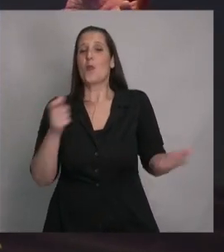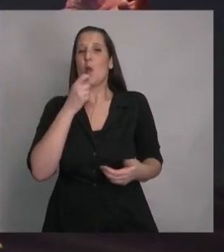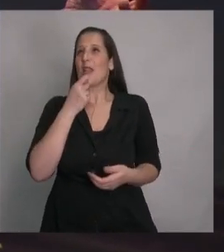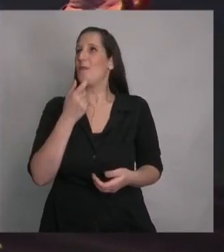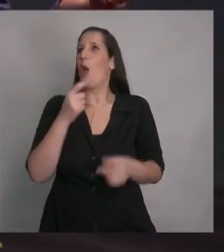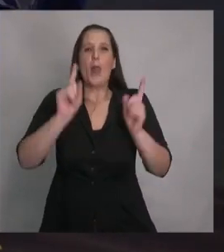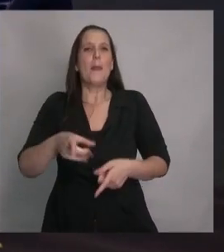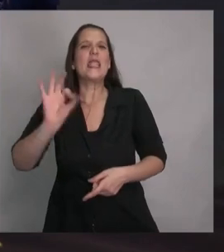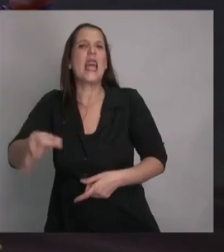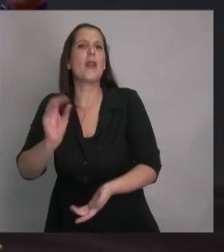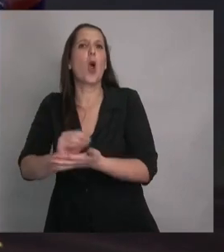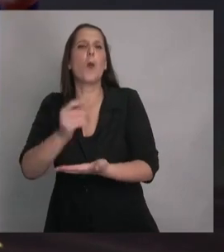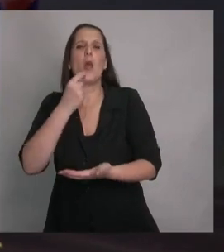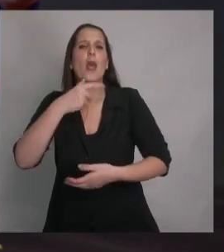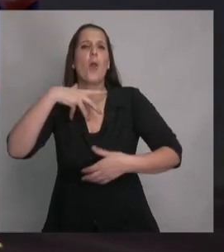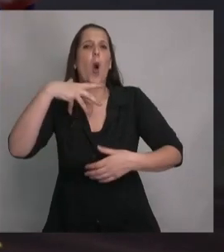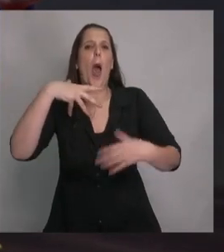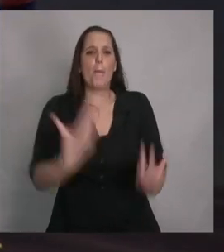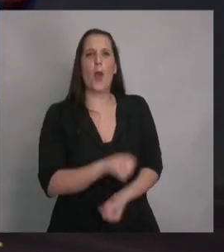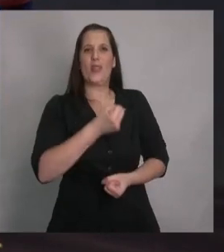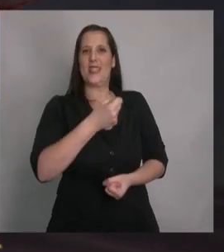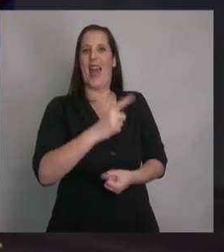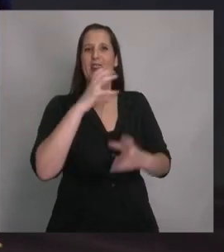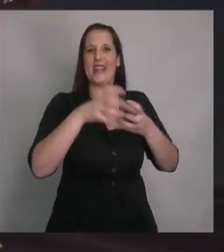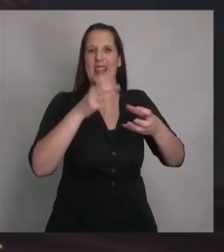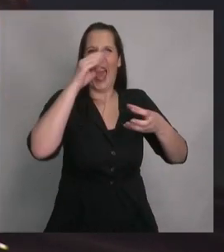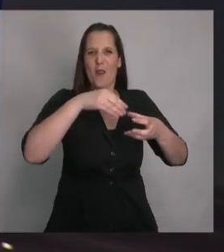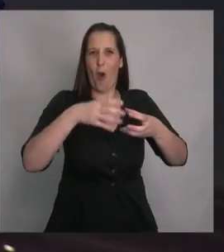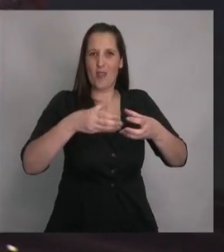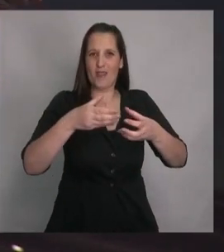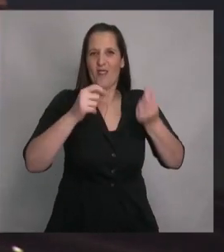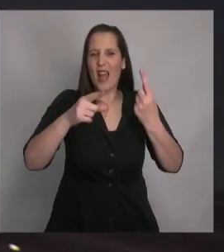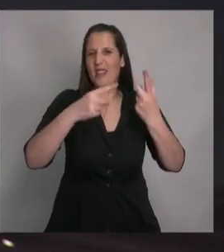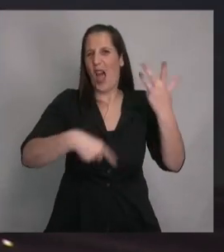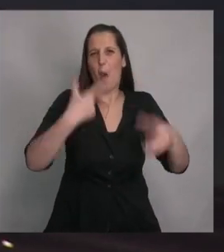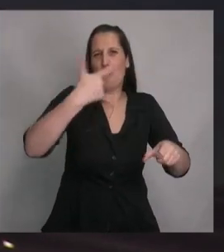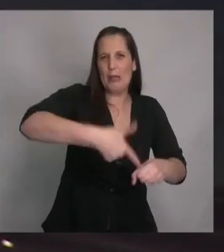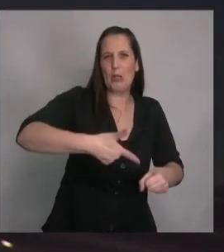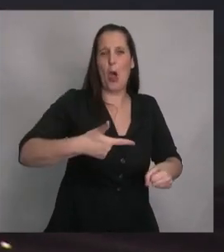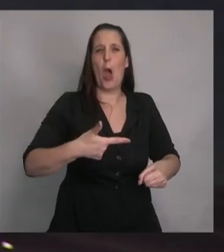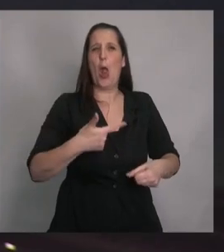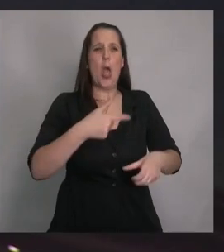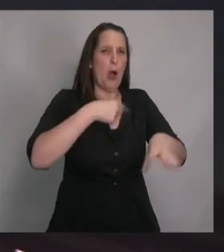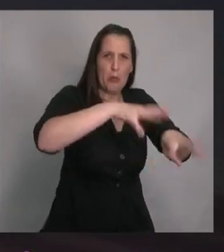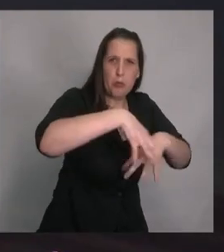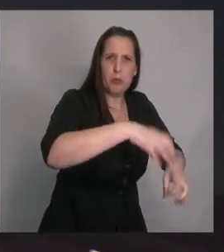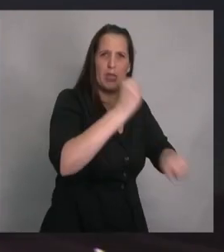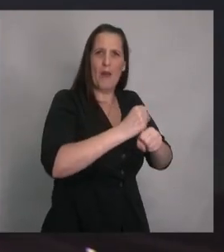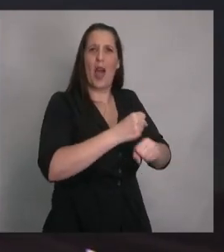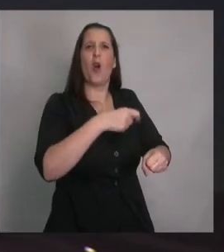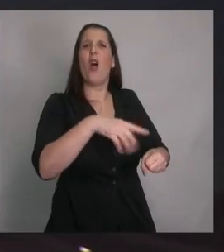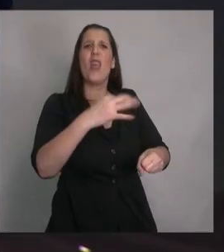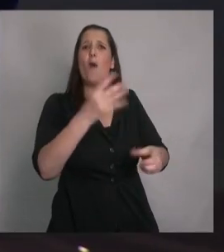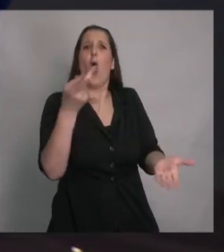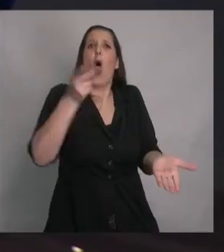saberes, pero reducidos. Mientras cultivar la tierra y la industria implica puestos de trabajo por